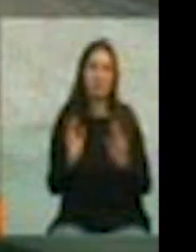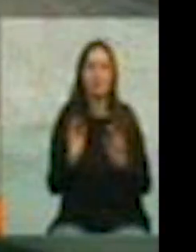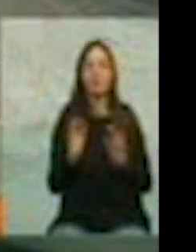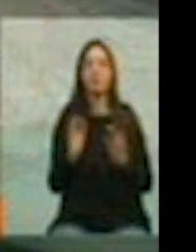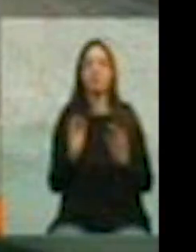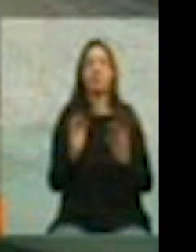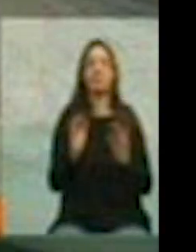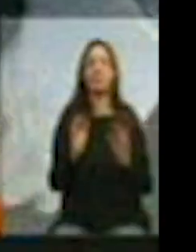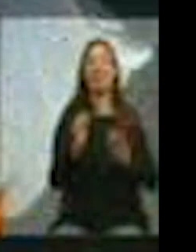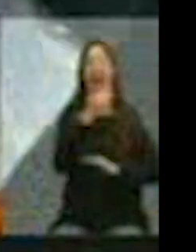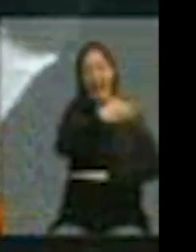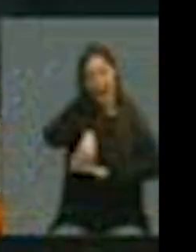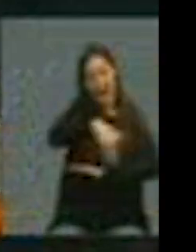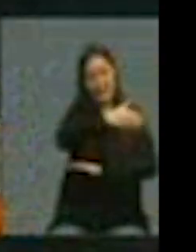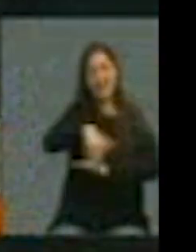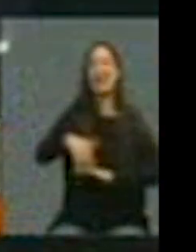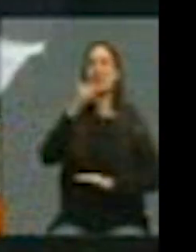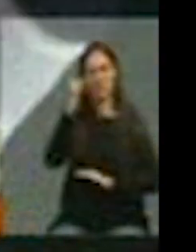En la calle